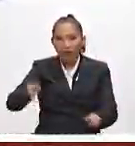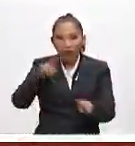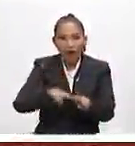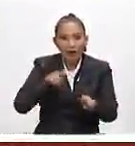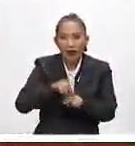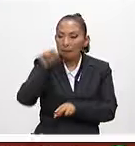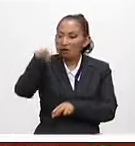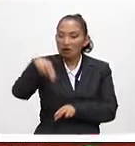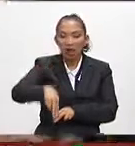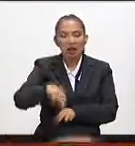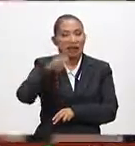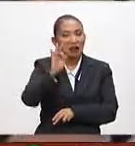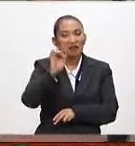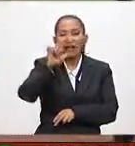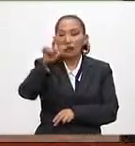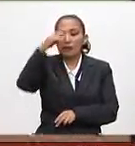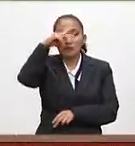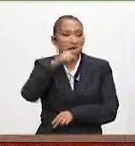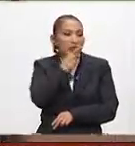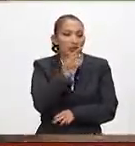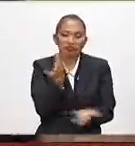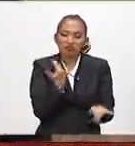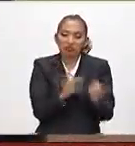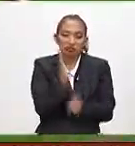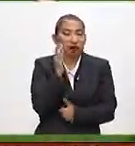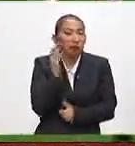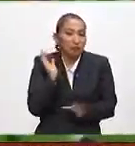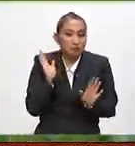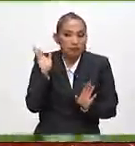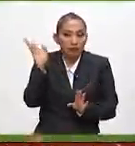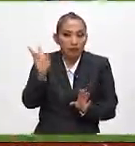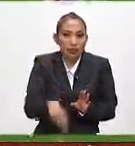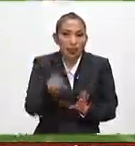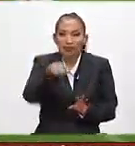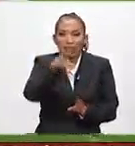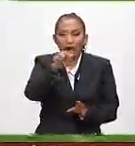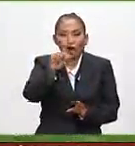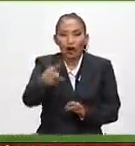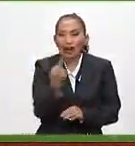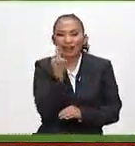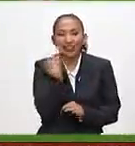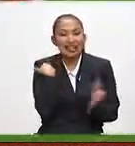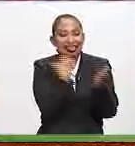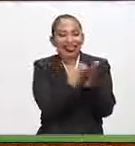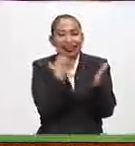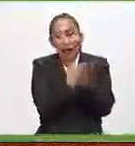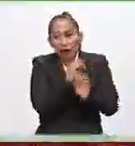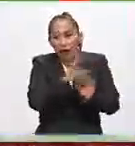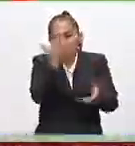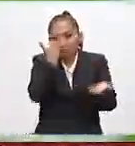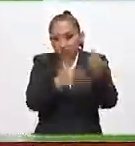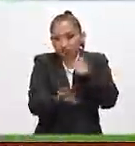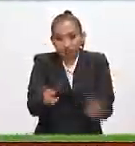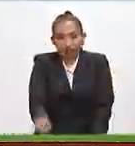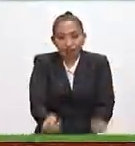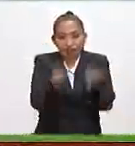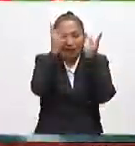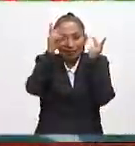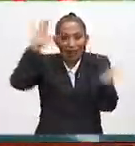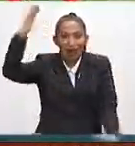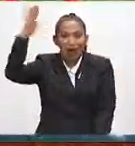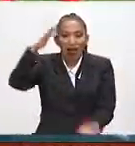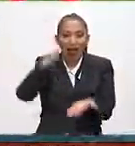la propia NFL México, digo que fue un éxito. Sin duda, esa no es la parte que se critica. Claro que fue un éxito. Estamos hablando